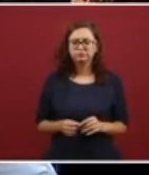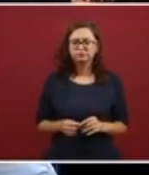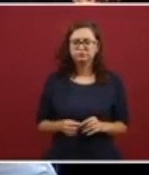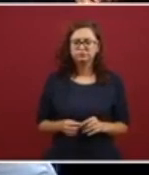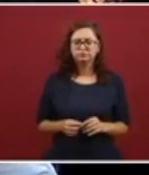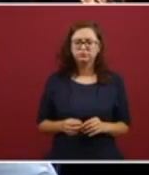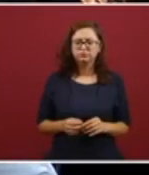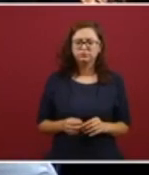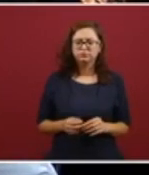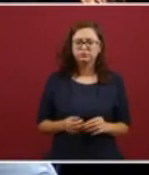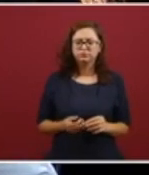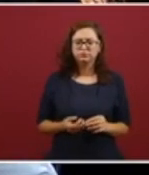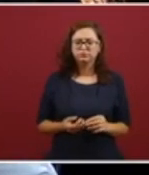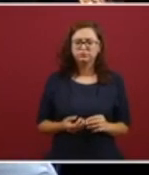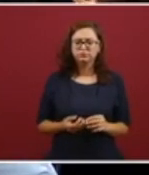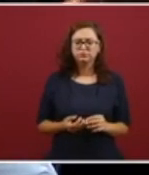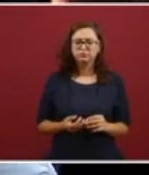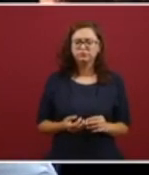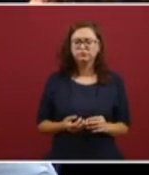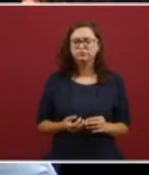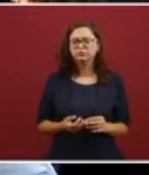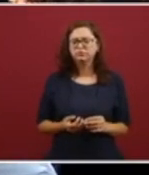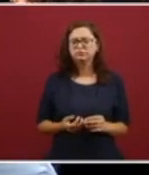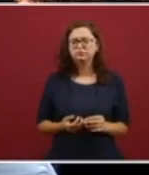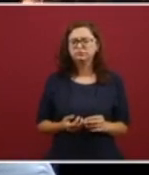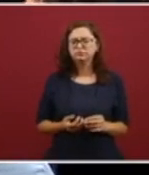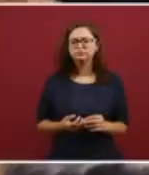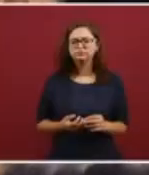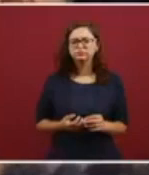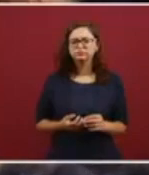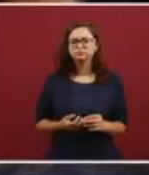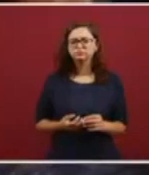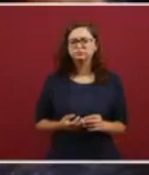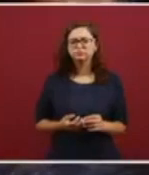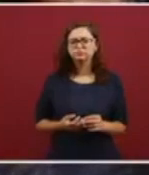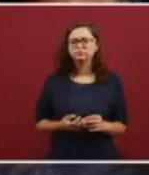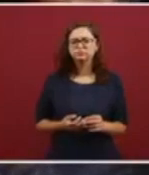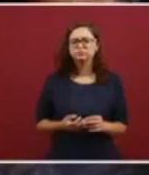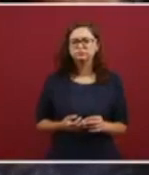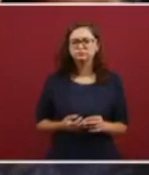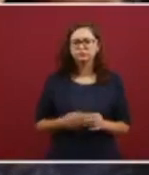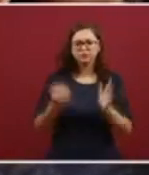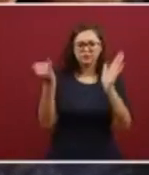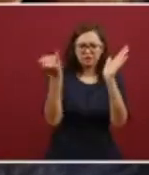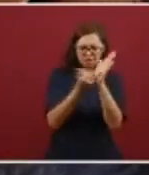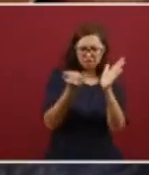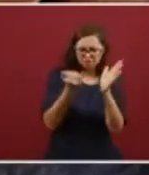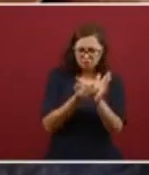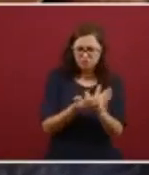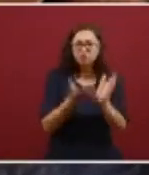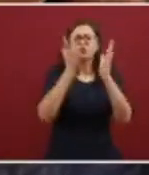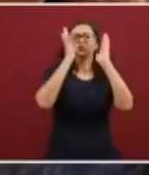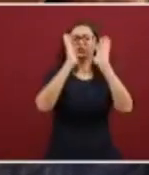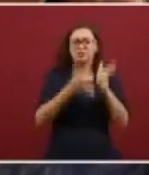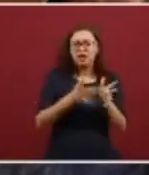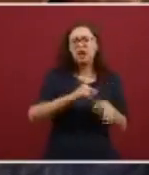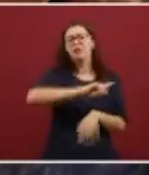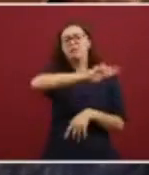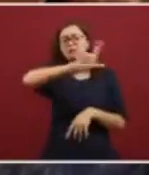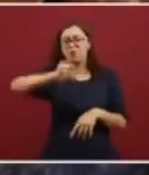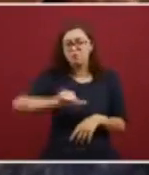Y estarán hablando, estarán negociando una vez que estén impuestos. ¿Su gobierno estaría dispuesto a